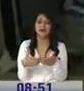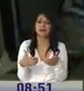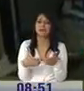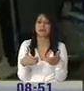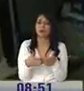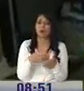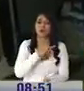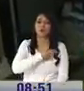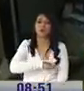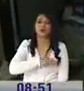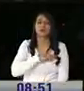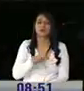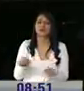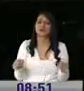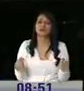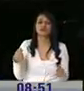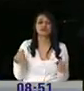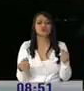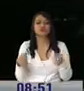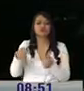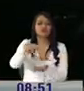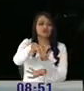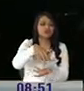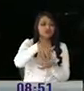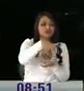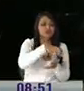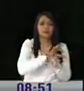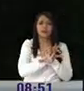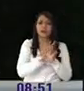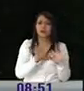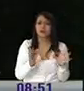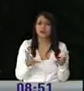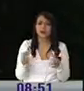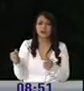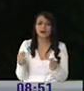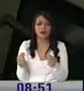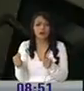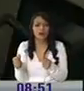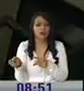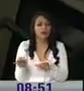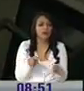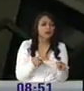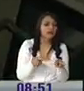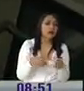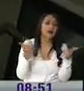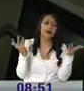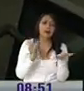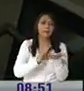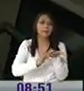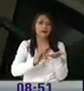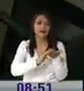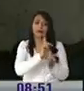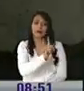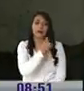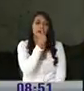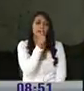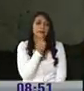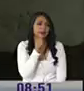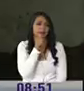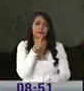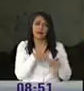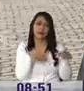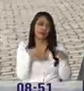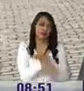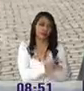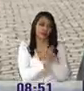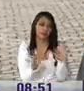del municipio pero no realizar ningún trabajo en el lugar pues habrían asegurado que al ser propiedad privada no podían intervenir